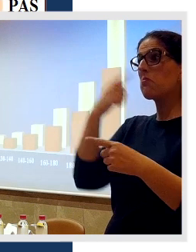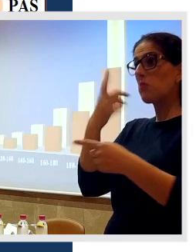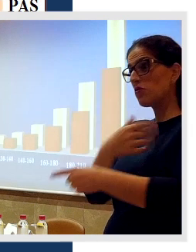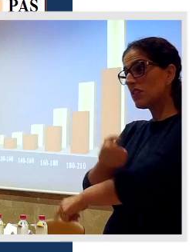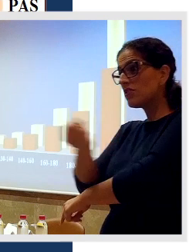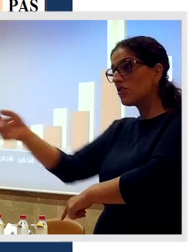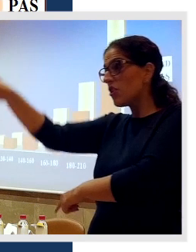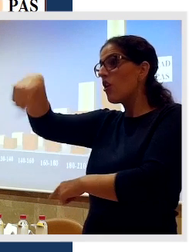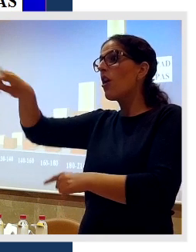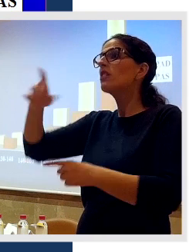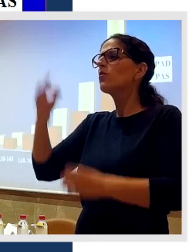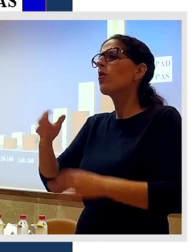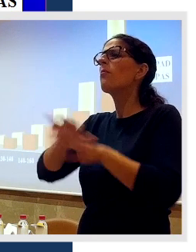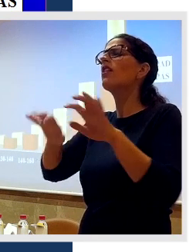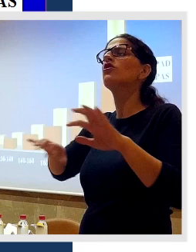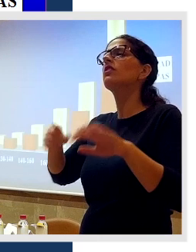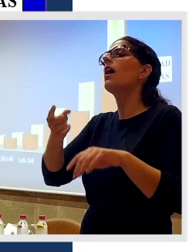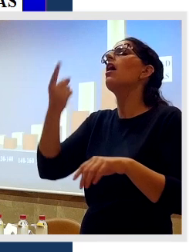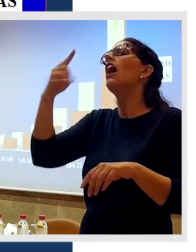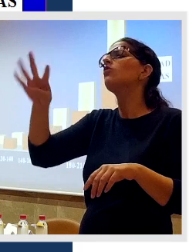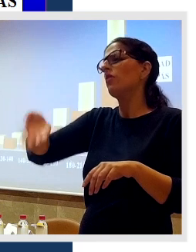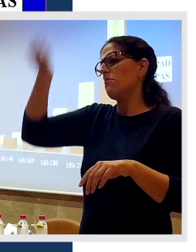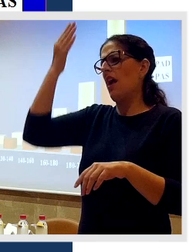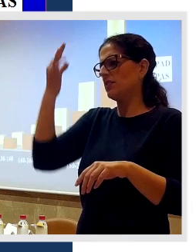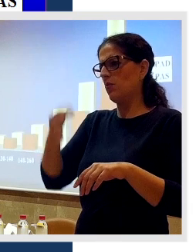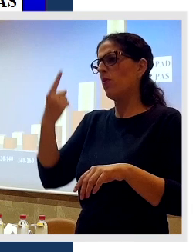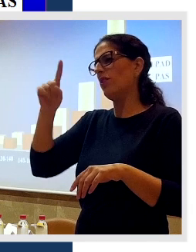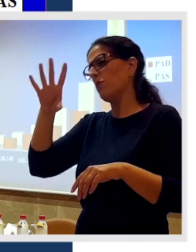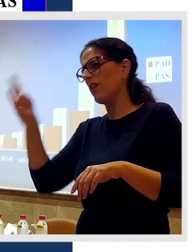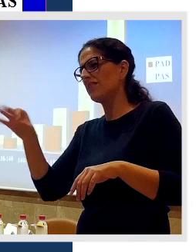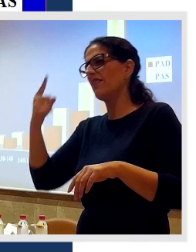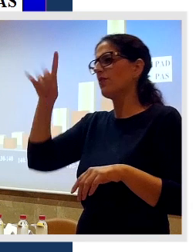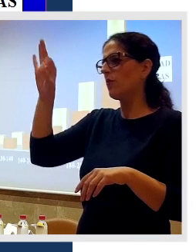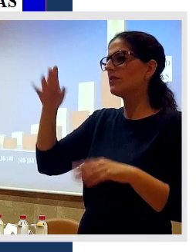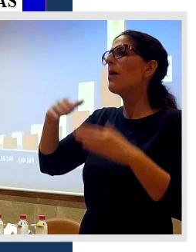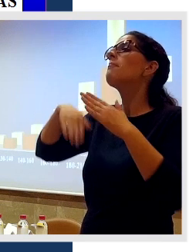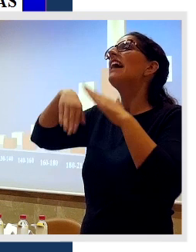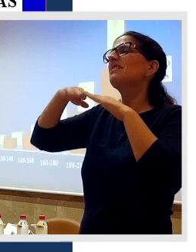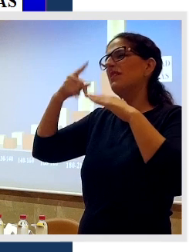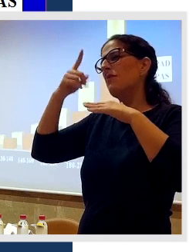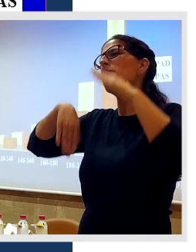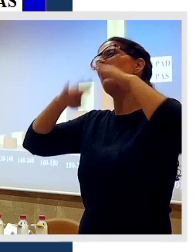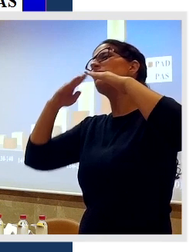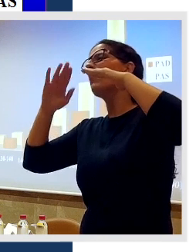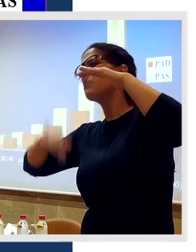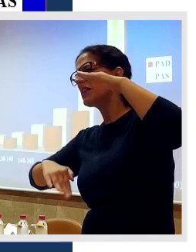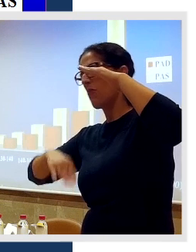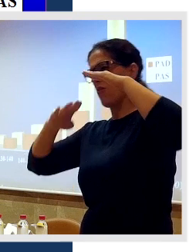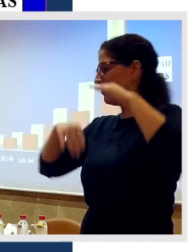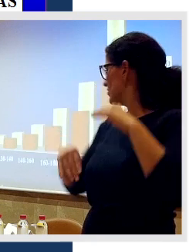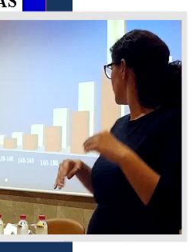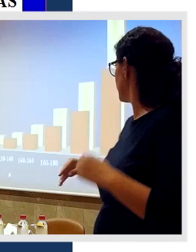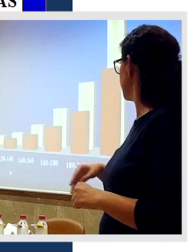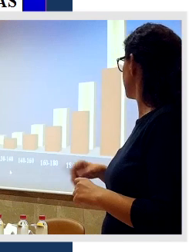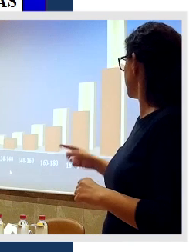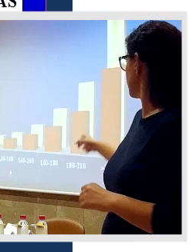de tensión máxima, 140 o 150, como decimos. Fijaros cómo crece el riesgo de tener